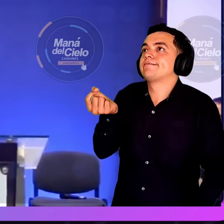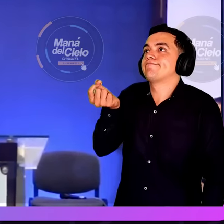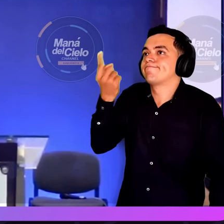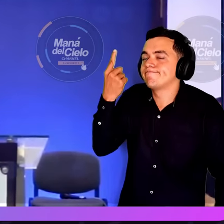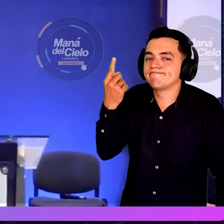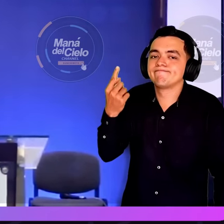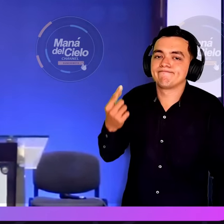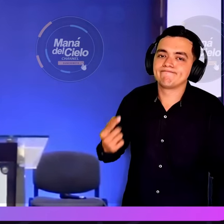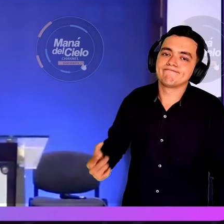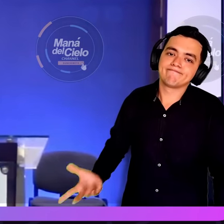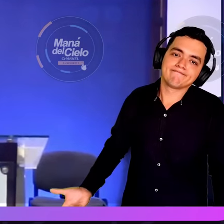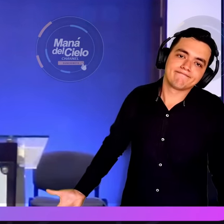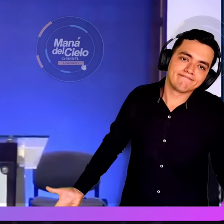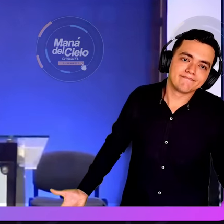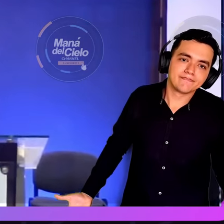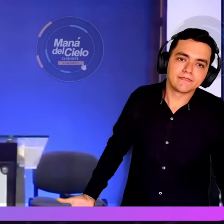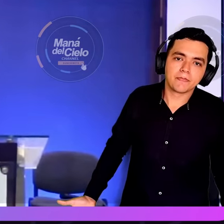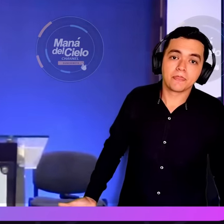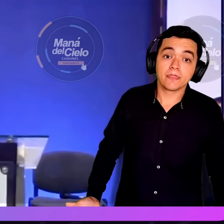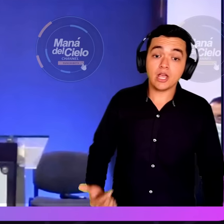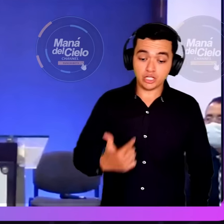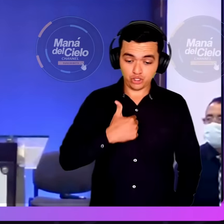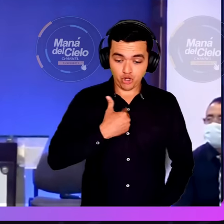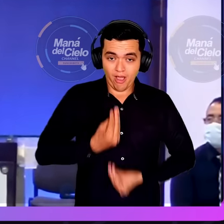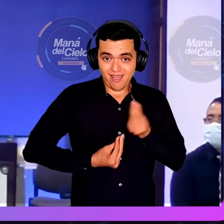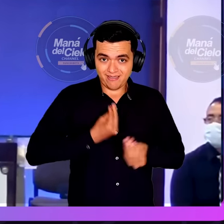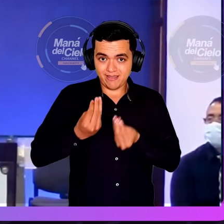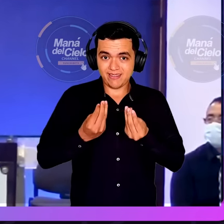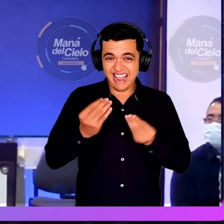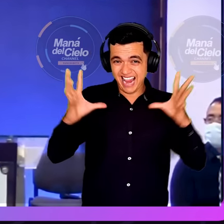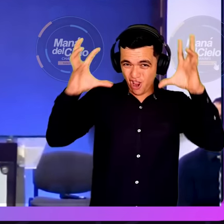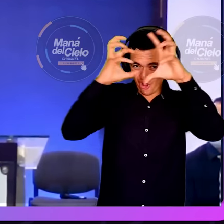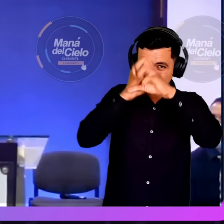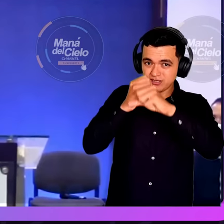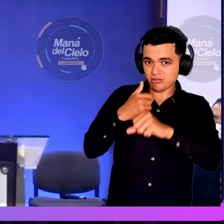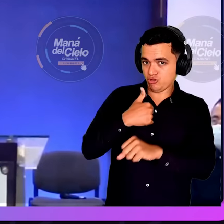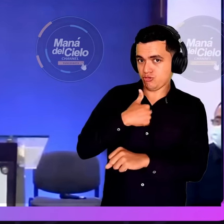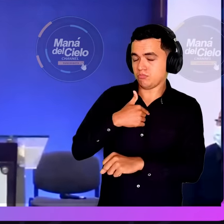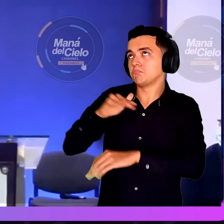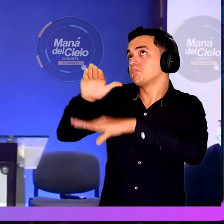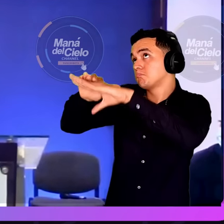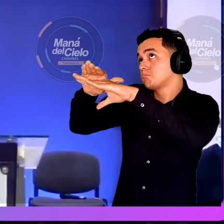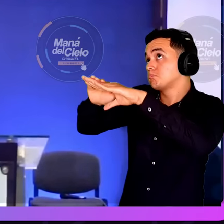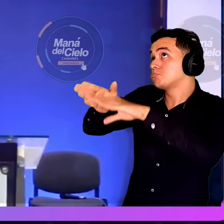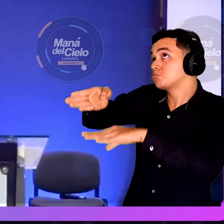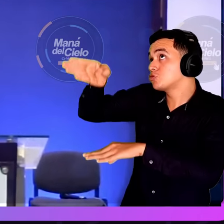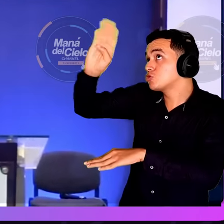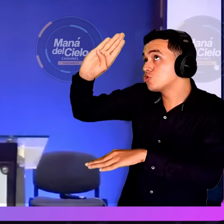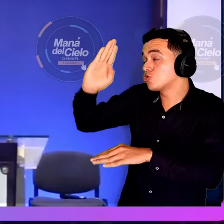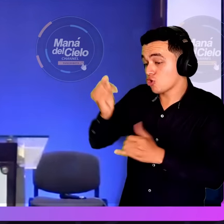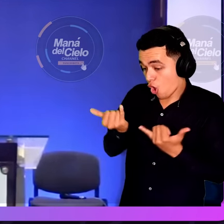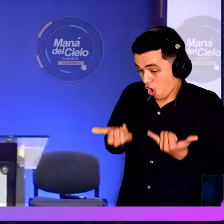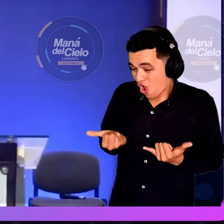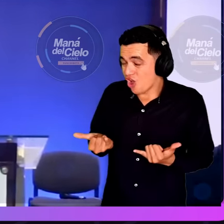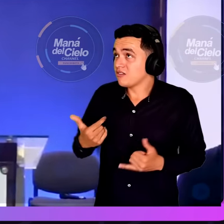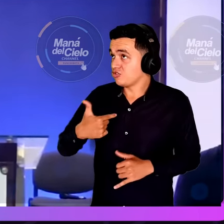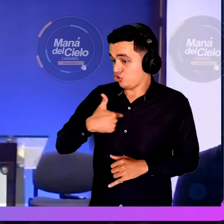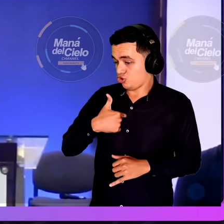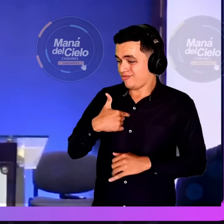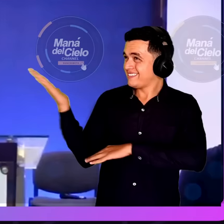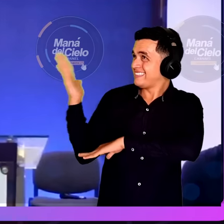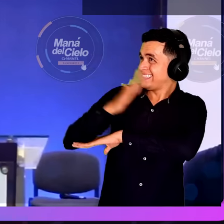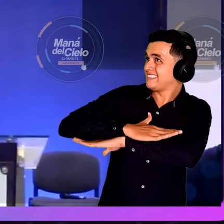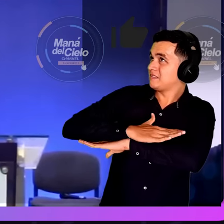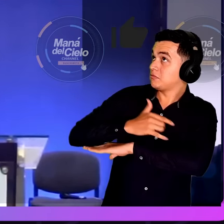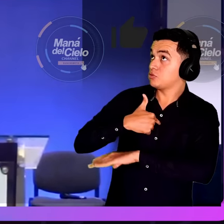sea en la noche, en cualquier momento, ¿qué prediqué? ¿Qué dije? Y si de pronto hubo alguna exageración, porque